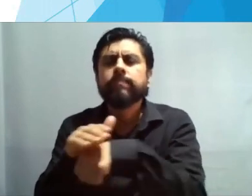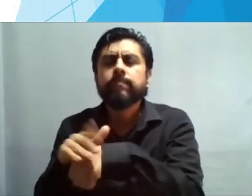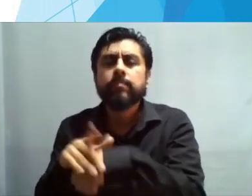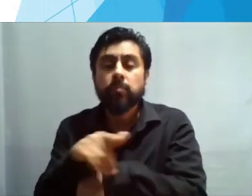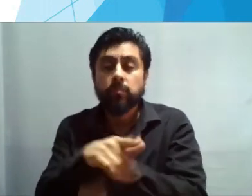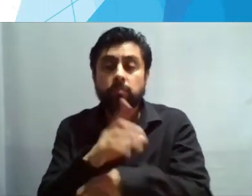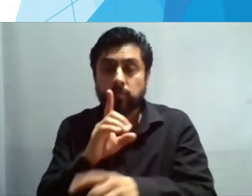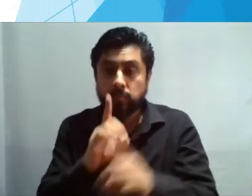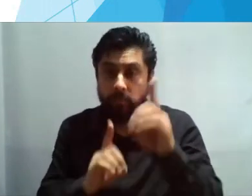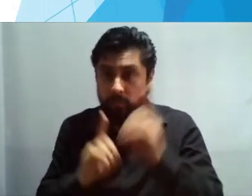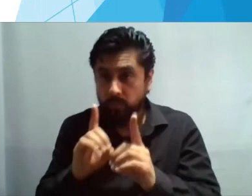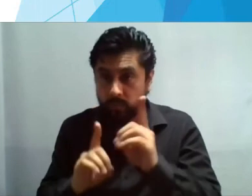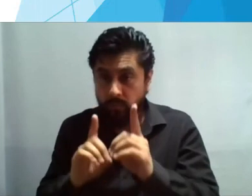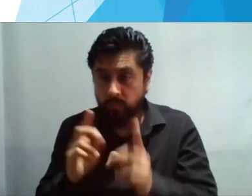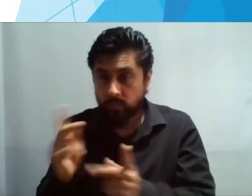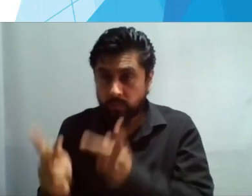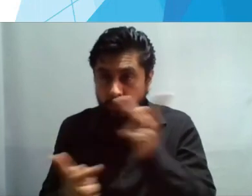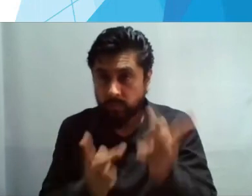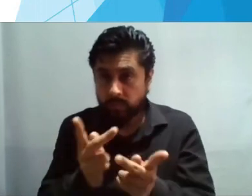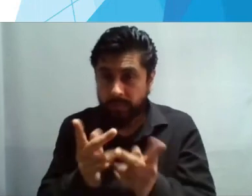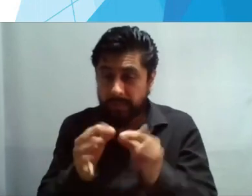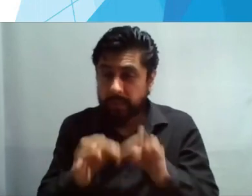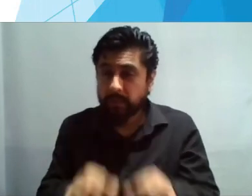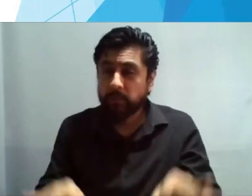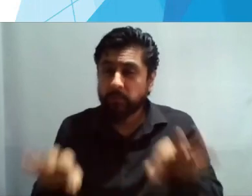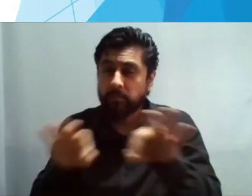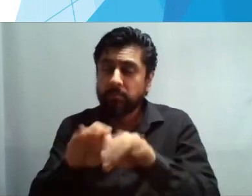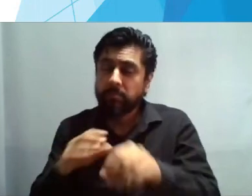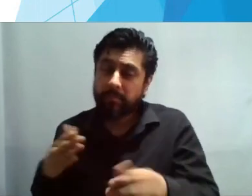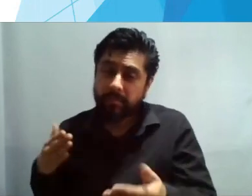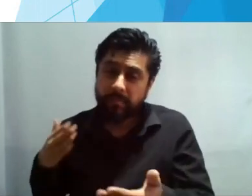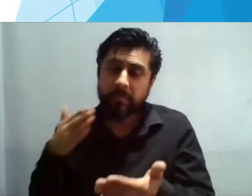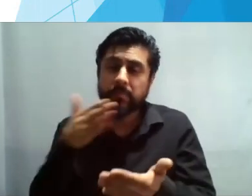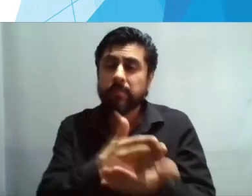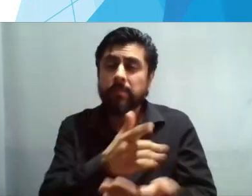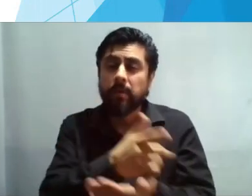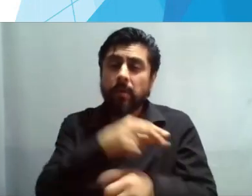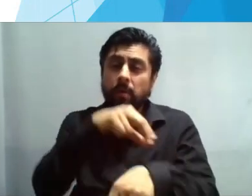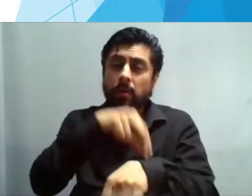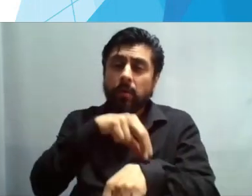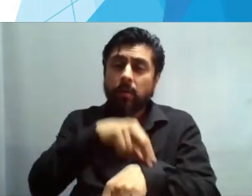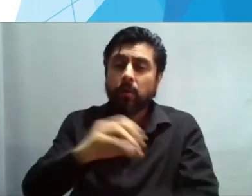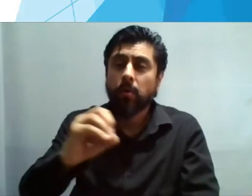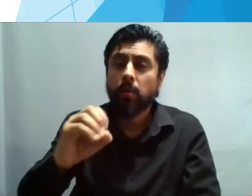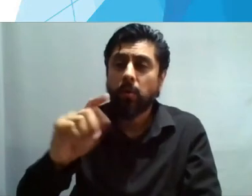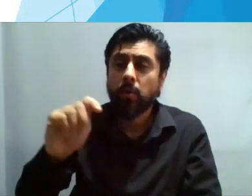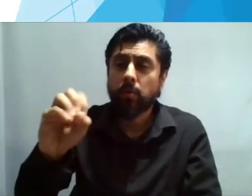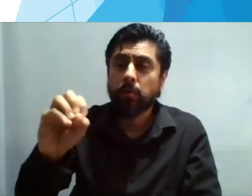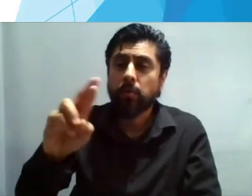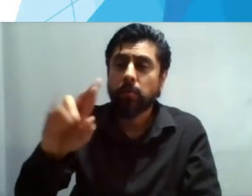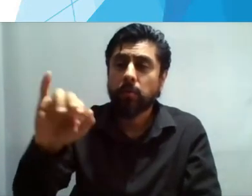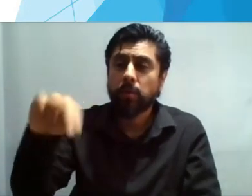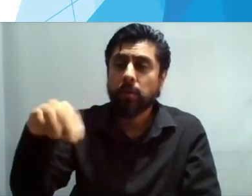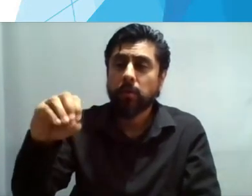las preguntas, pues vale la pena acudir con el otorrinolaringólogo, porque a veces pensamos que todo se va a resolver con un